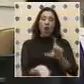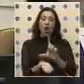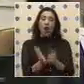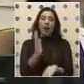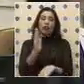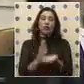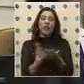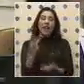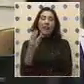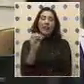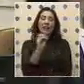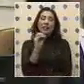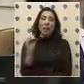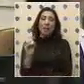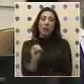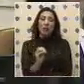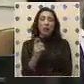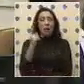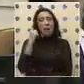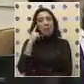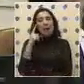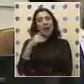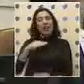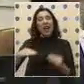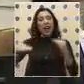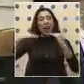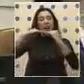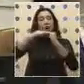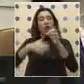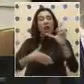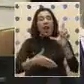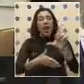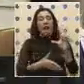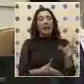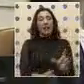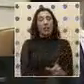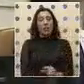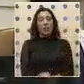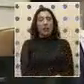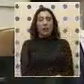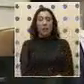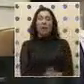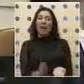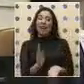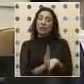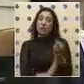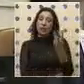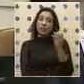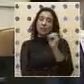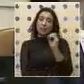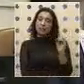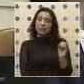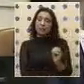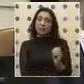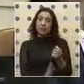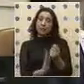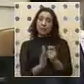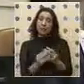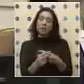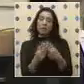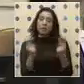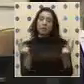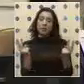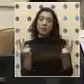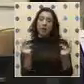subir al 30%, por lo menos para ponernos a tono con América Latina. La manera de que subamos al 30% del presupuesto